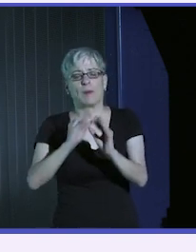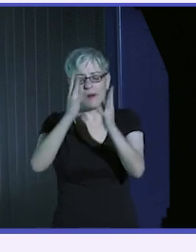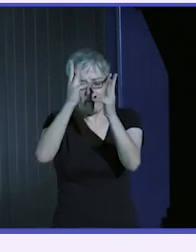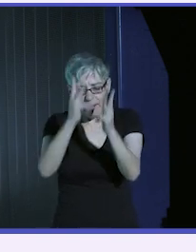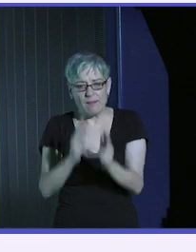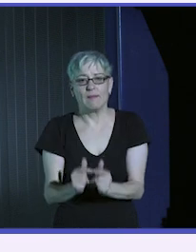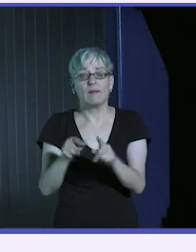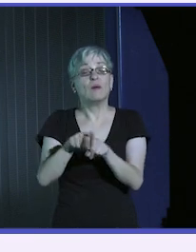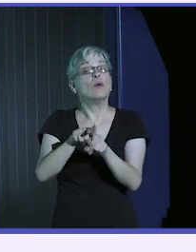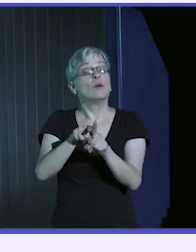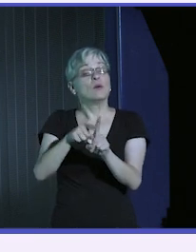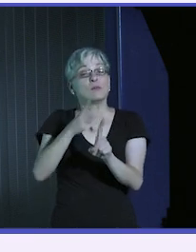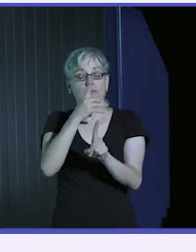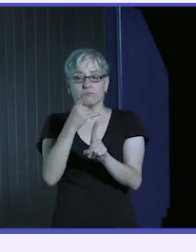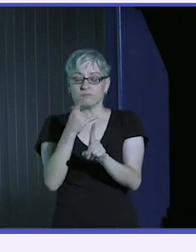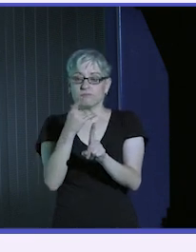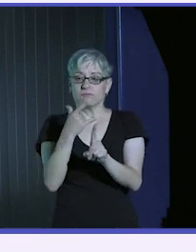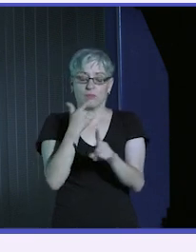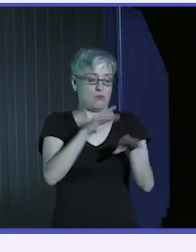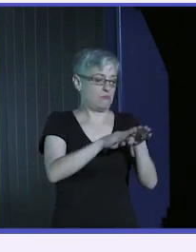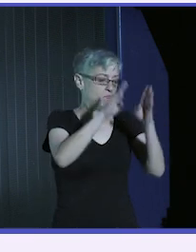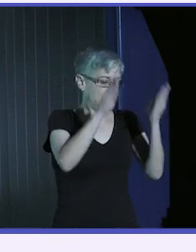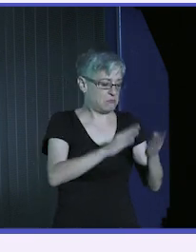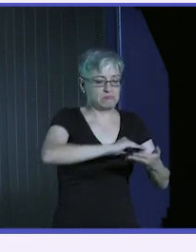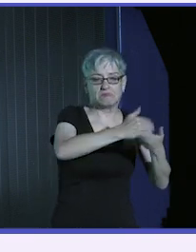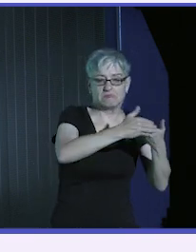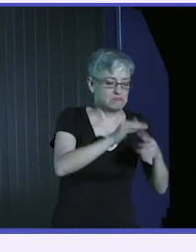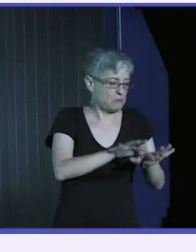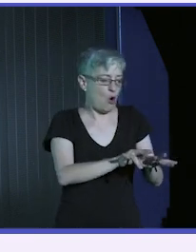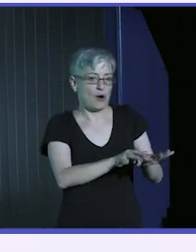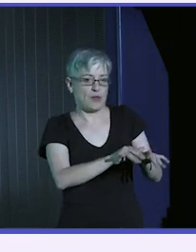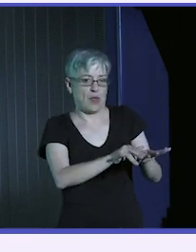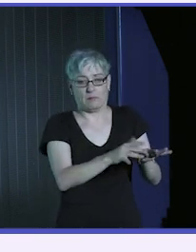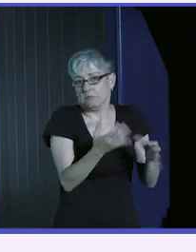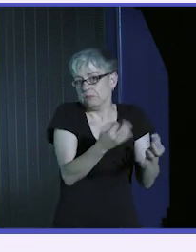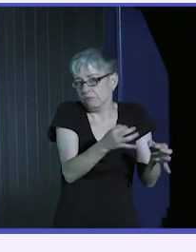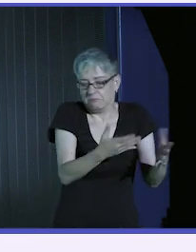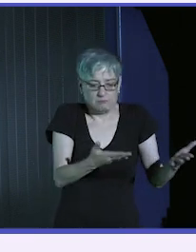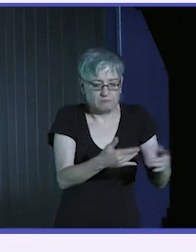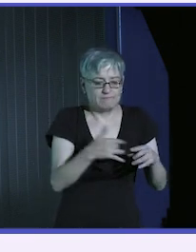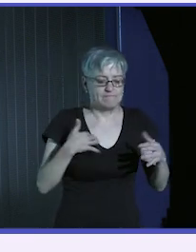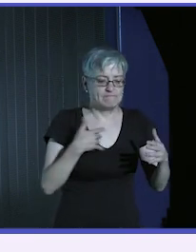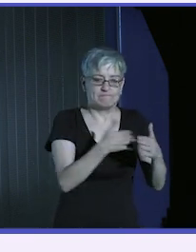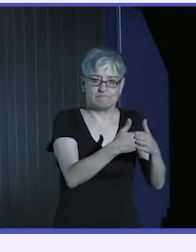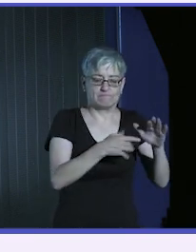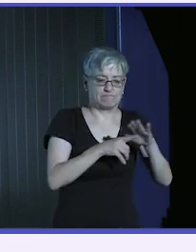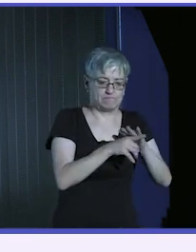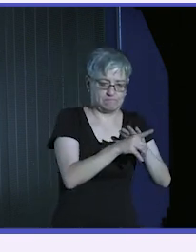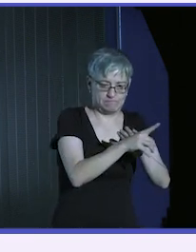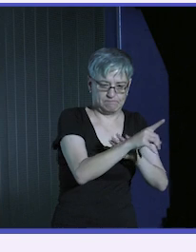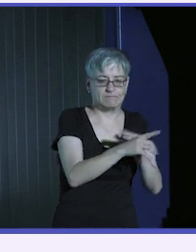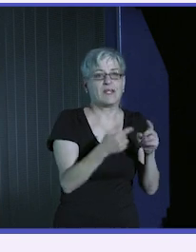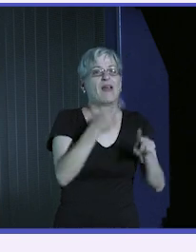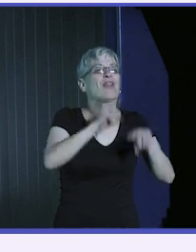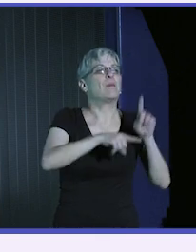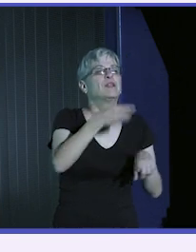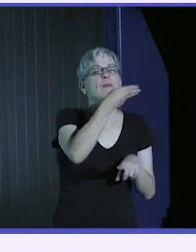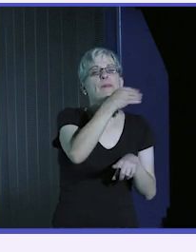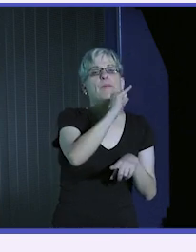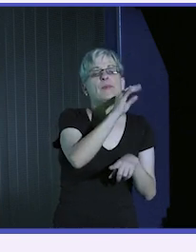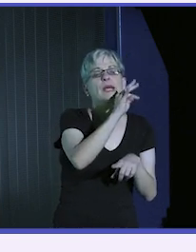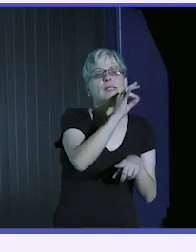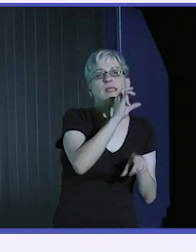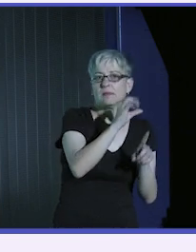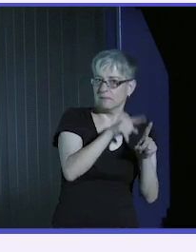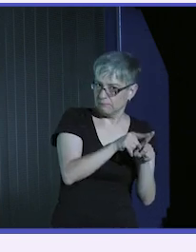la capacidad de un ordenador, de una computadora clásica, evoluciona de manera lineal con el número de bits. Sin embargo,